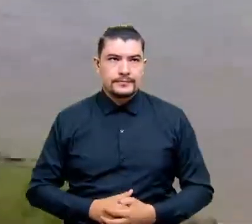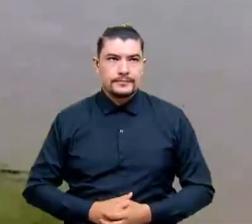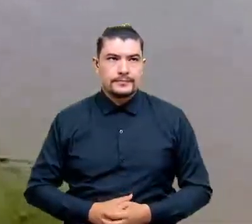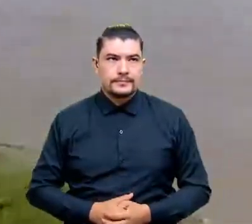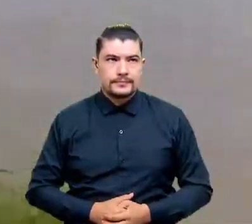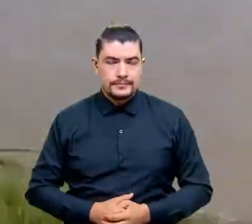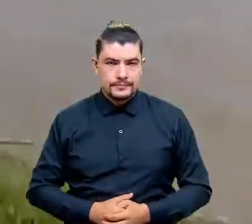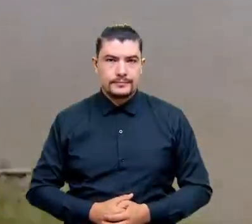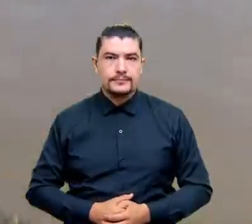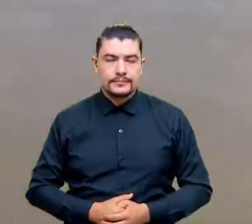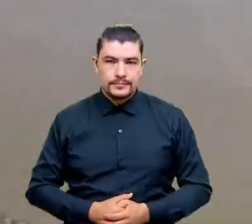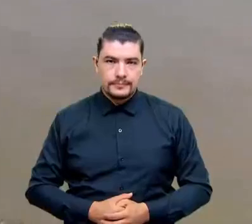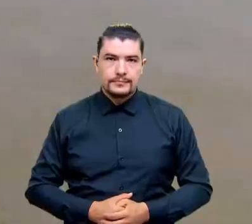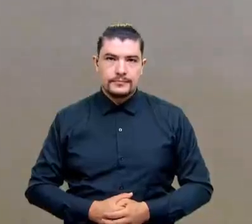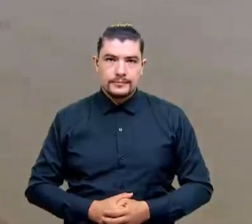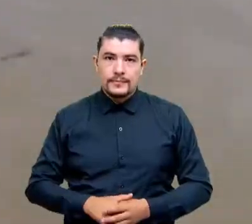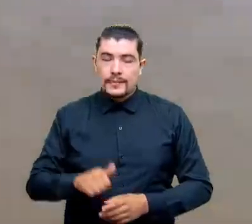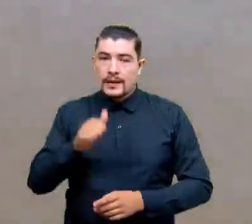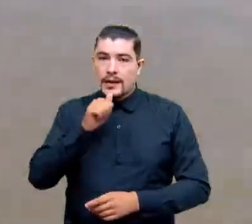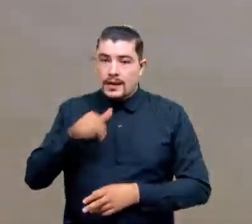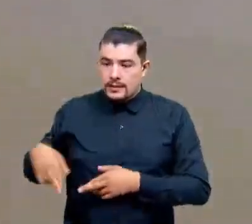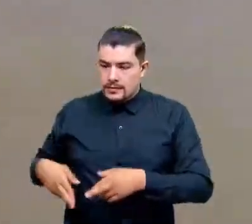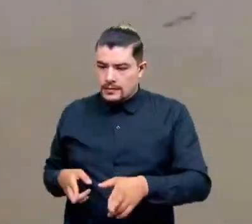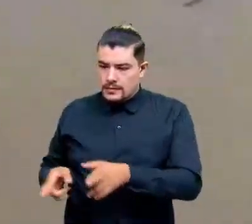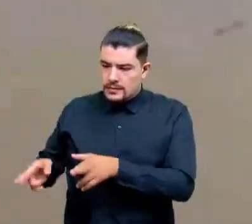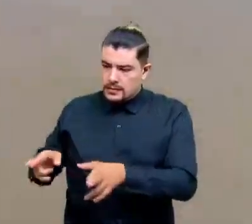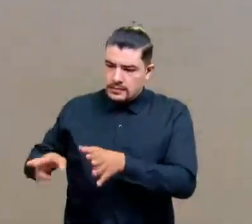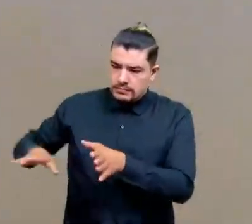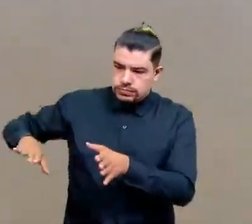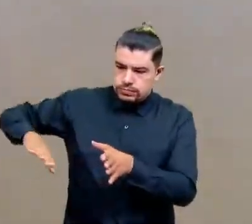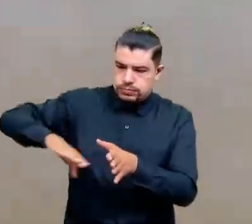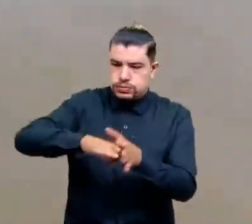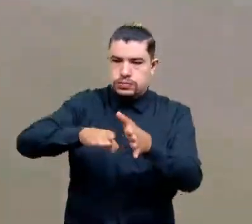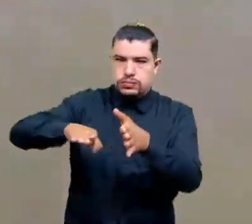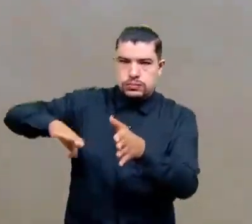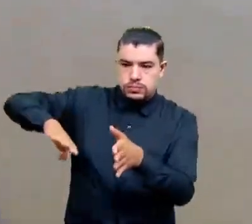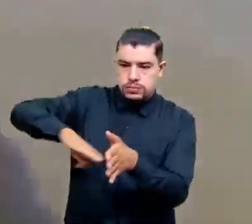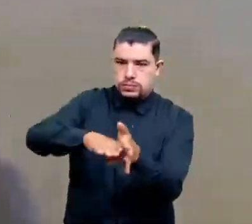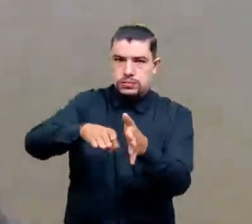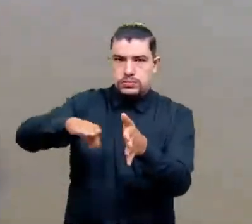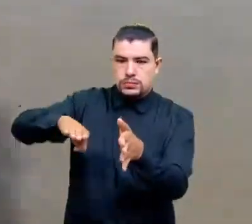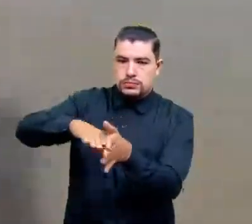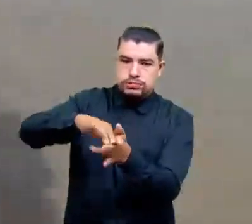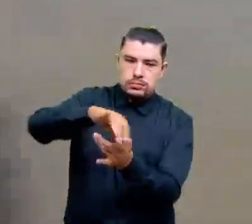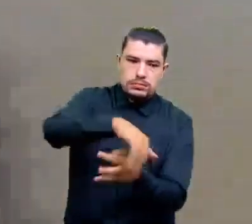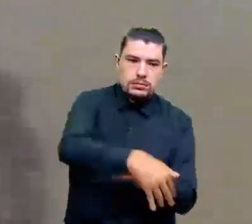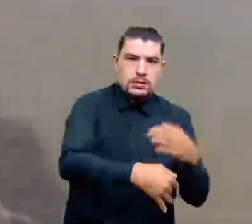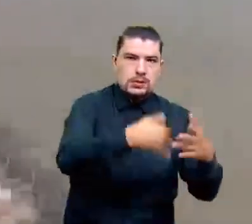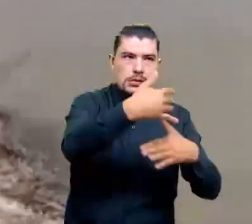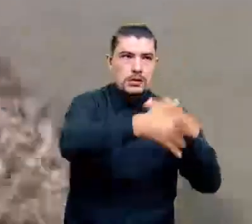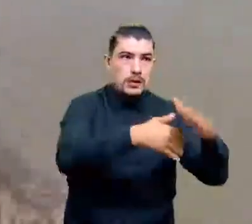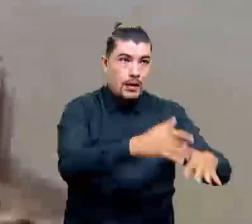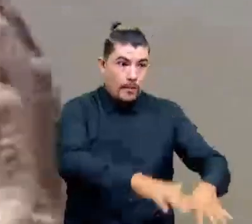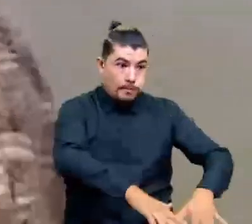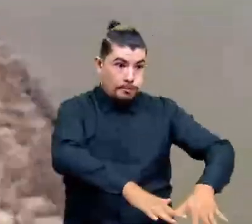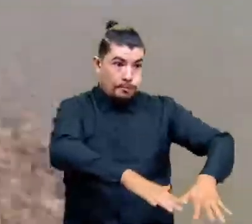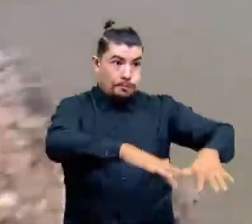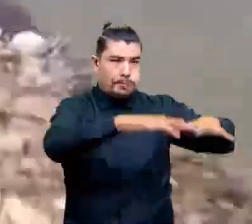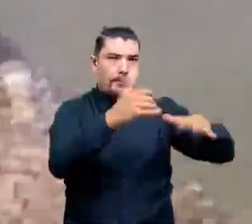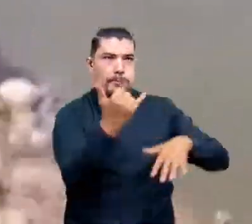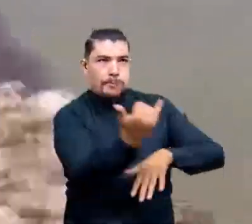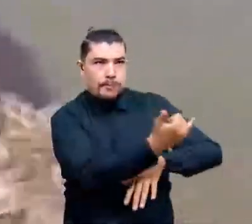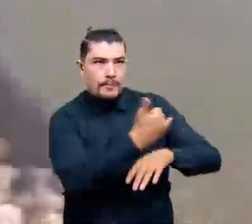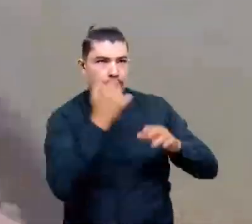Al parecer, la fuerza del agua rompió el dique que mantenía controlado el caudal del río y se metió, como se observa en las